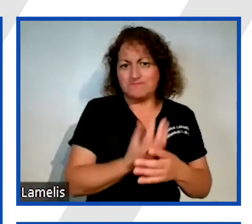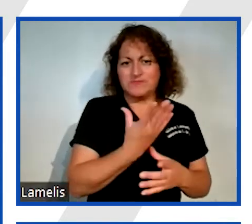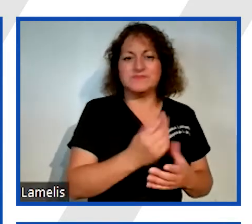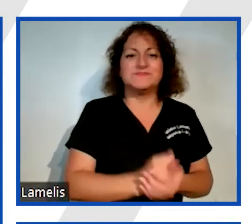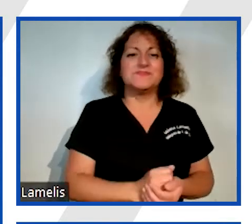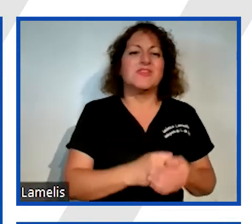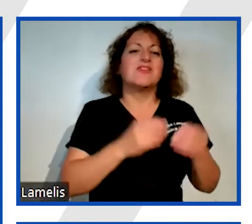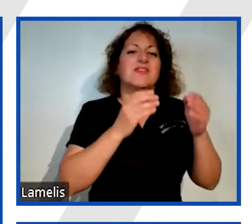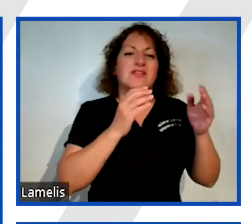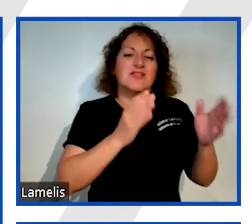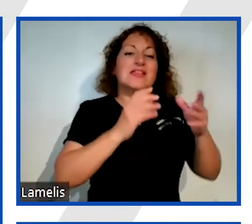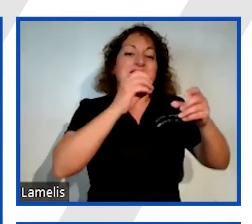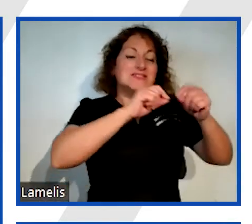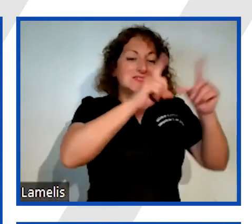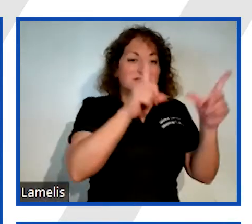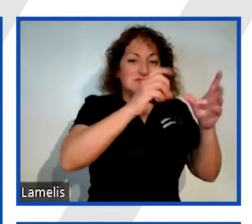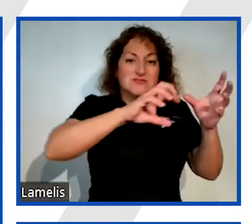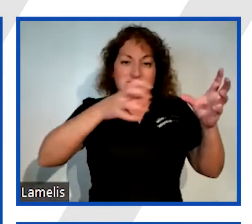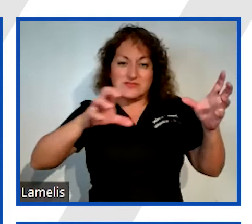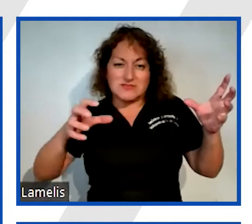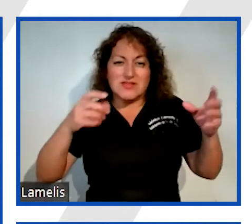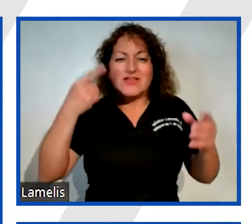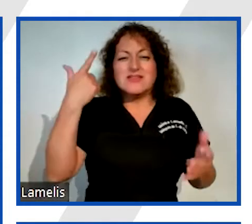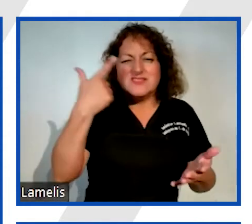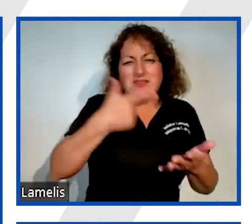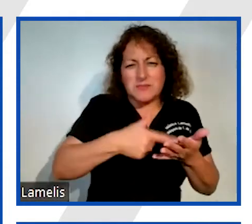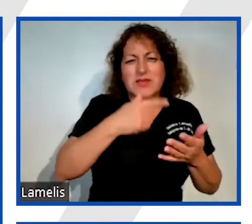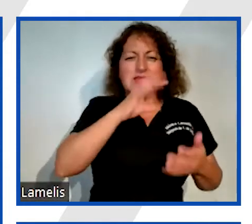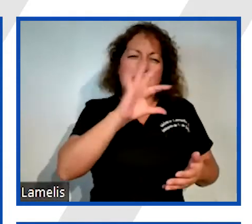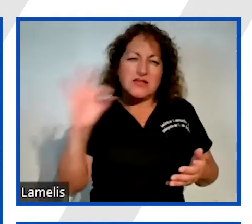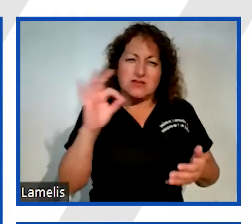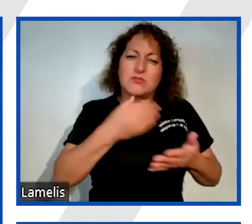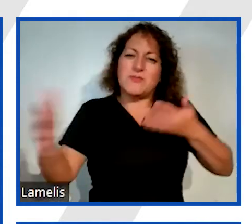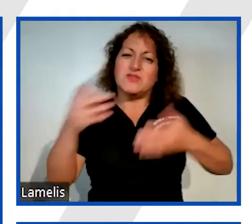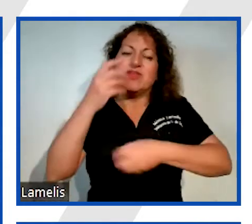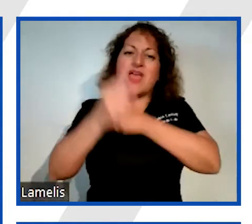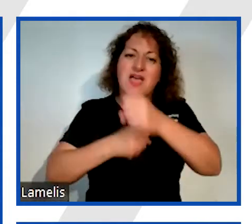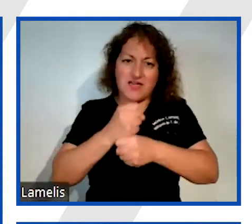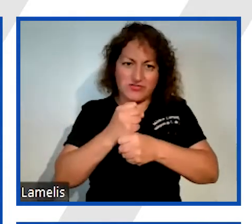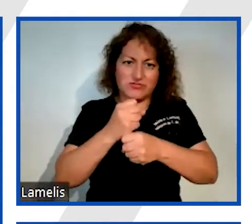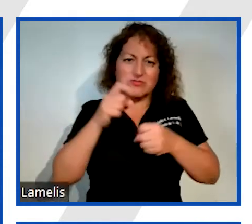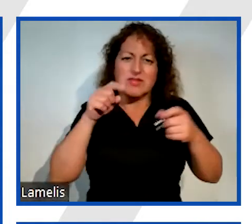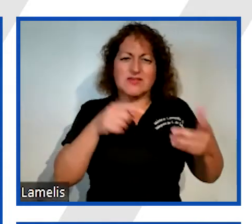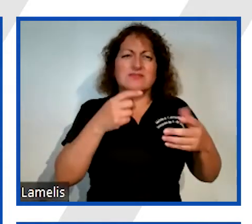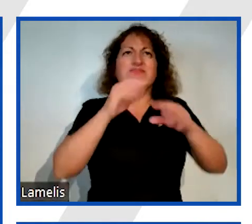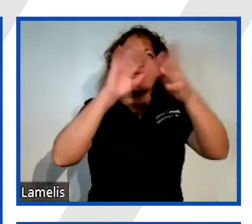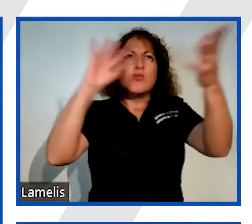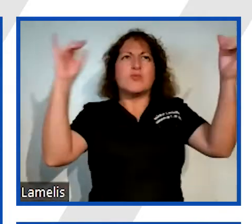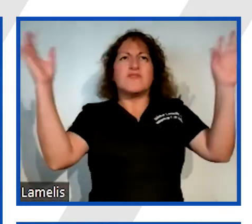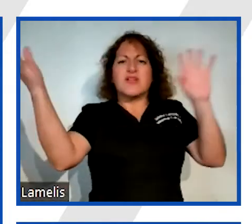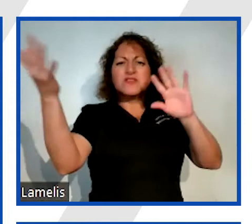verdad hace cuatro mil 567 millones de años había una nebulosa que se los voy a mostrar en la siguiente